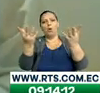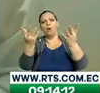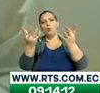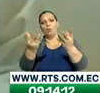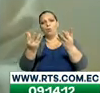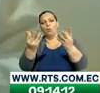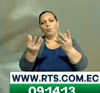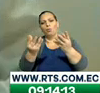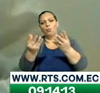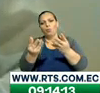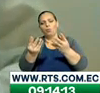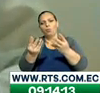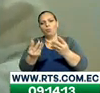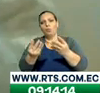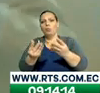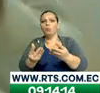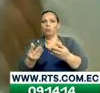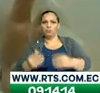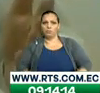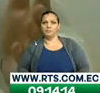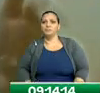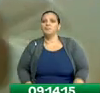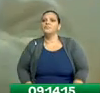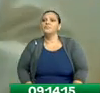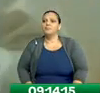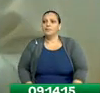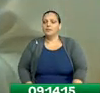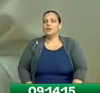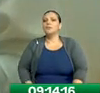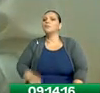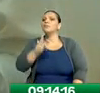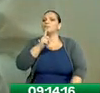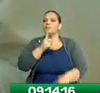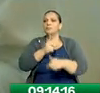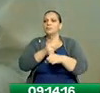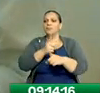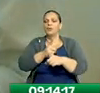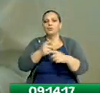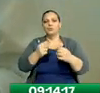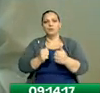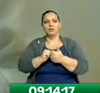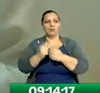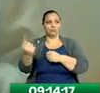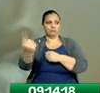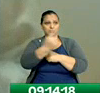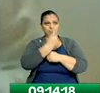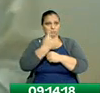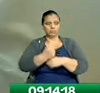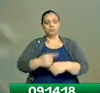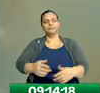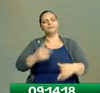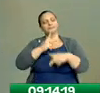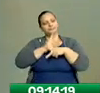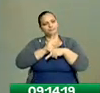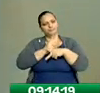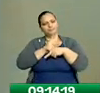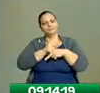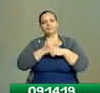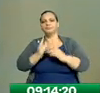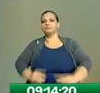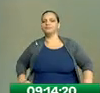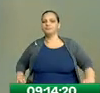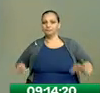que tenemos espacio para atender pacientes, pero nuevamente es responsabilidad de cada uno de nosotros. Si es que es